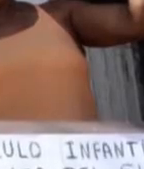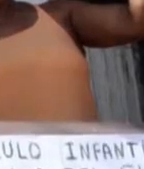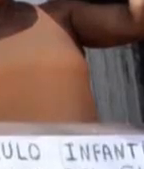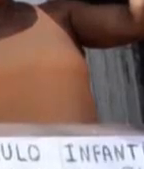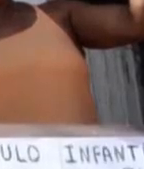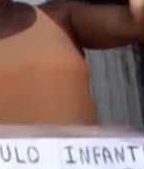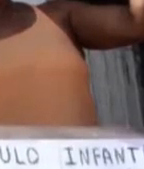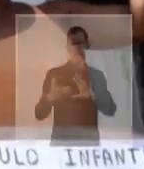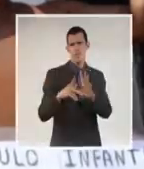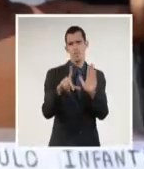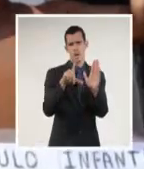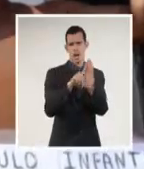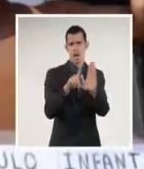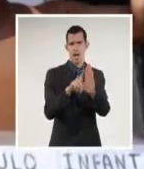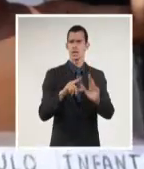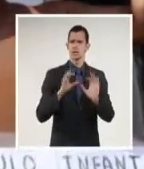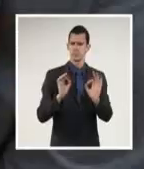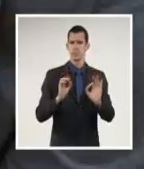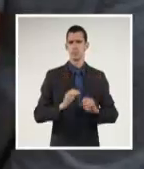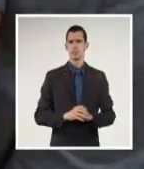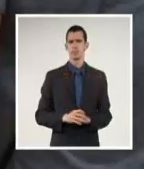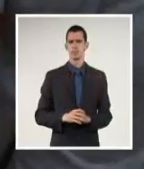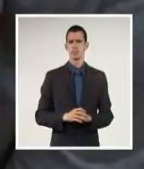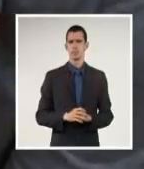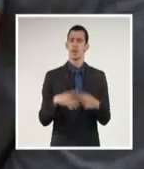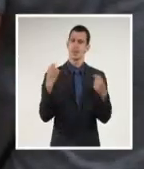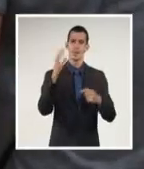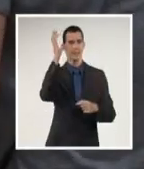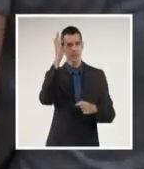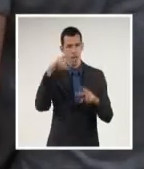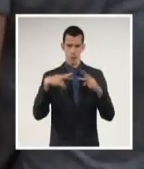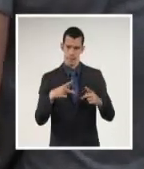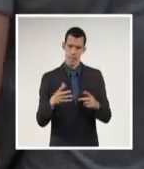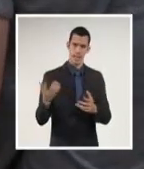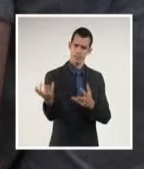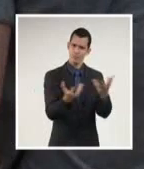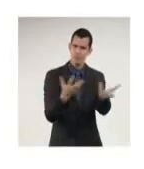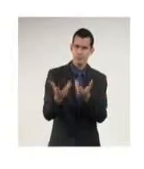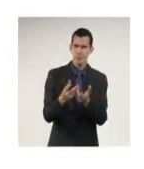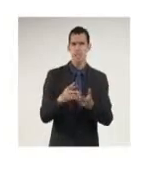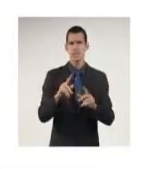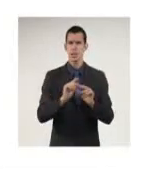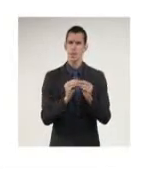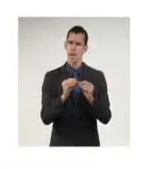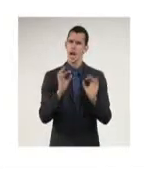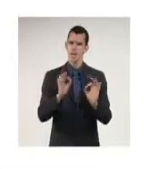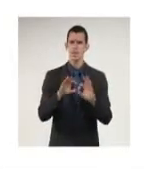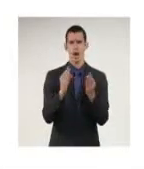inclusiva legislación atemperada a la realidad de la familia cubana actual.